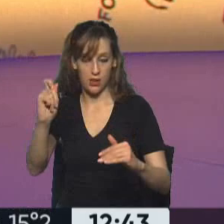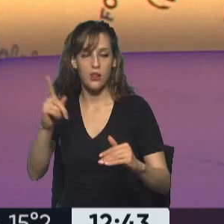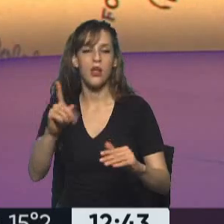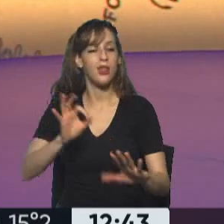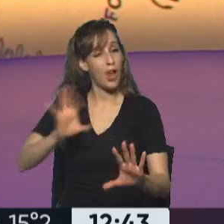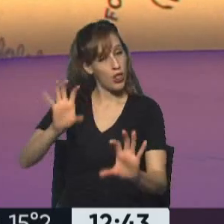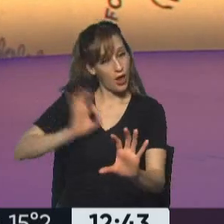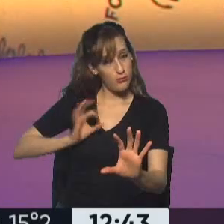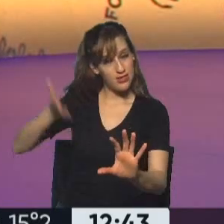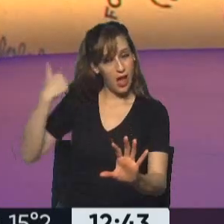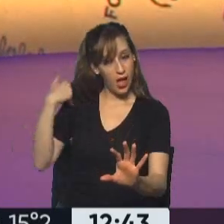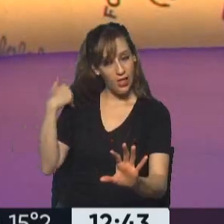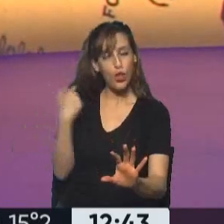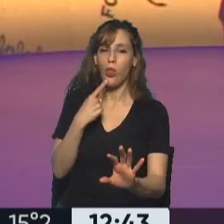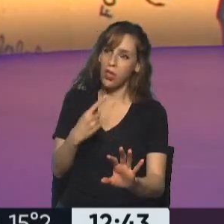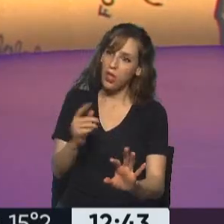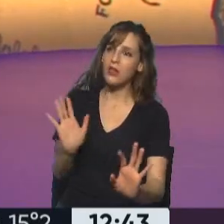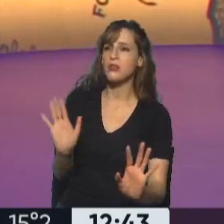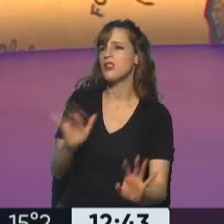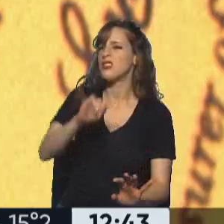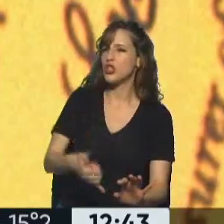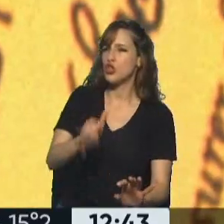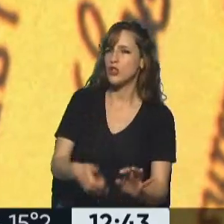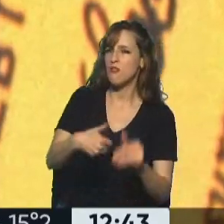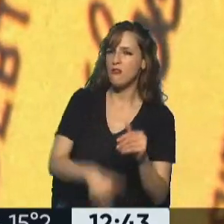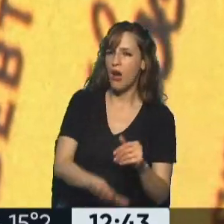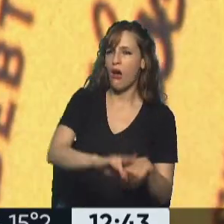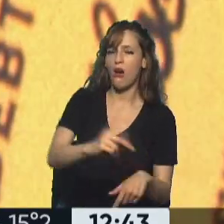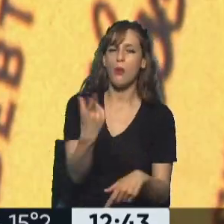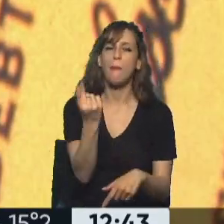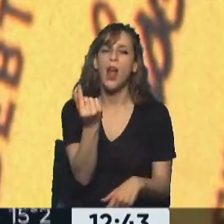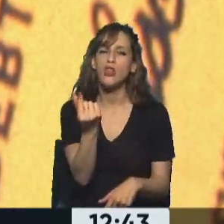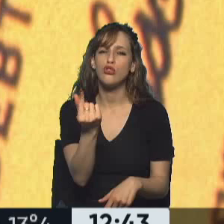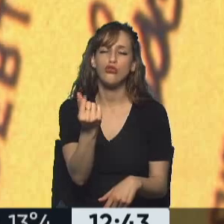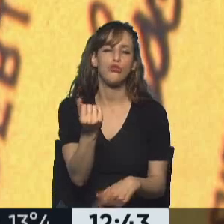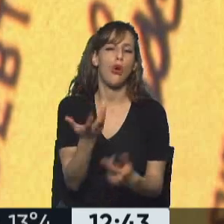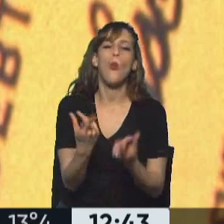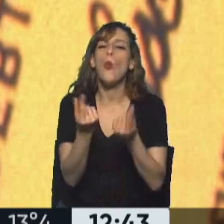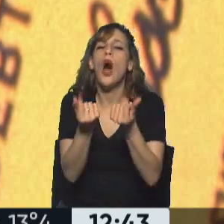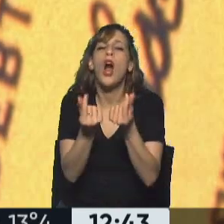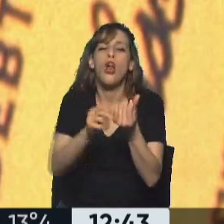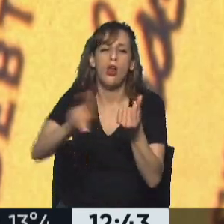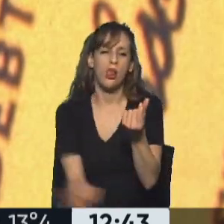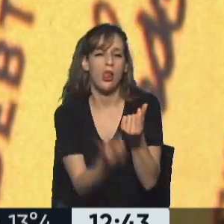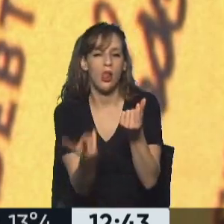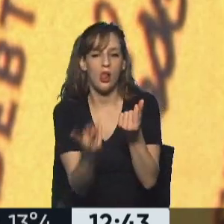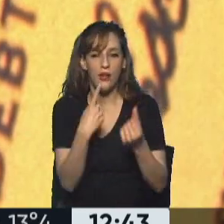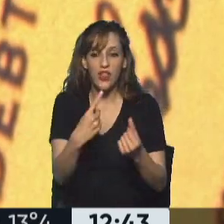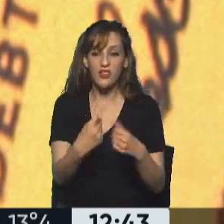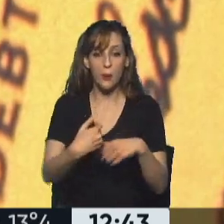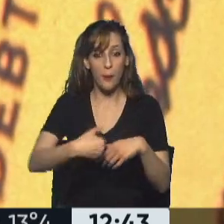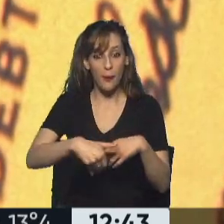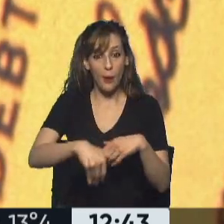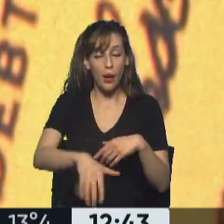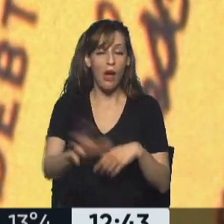no que se decía que no había más opción que devaluar que se iba a ir a cualquier parte que en relieve moza tener una hiper dijeron que vamos a tener